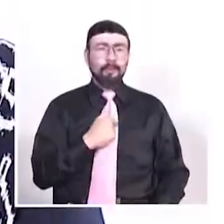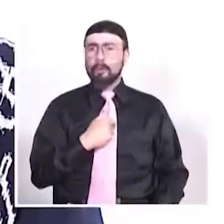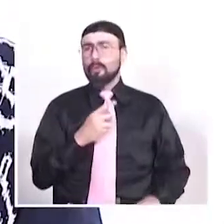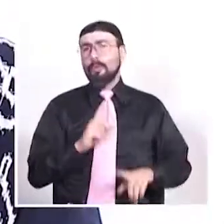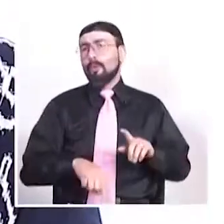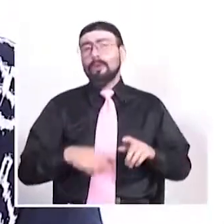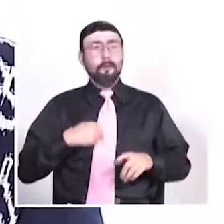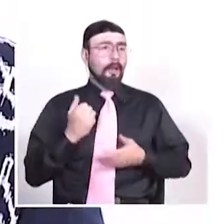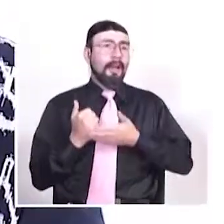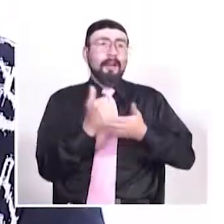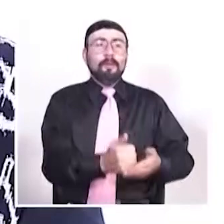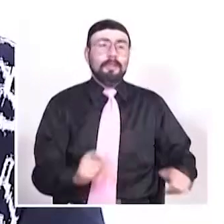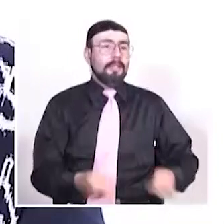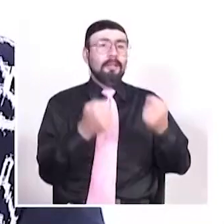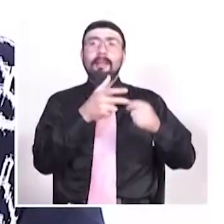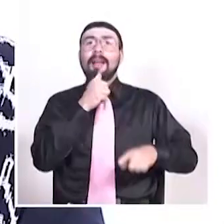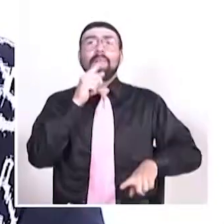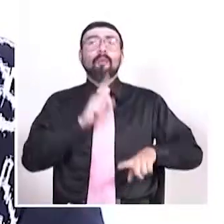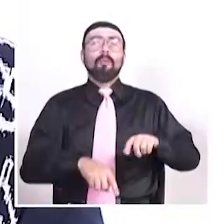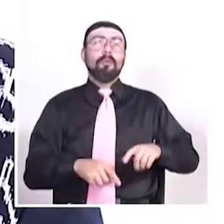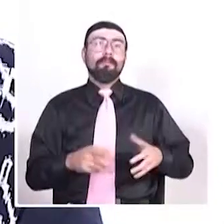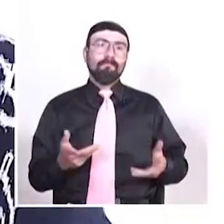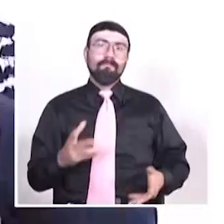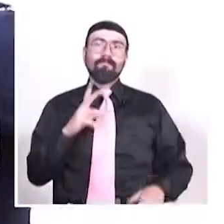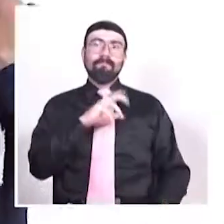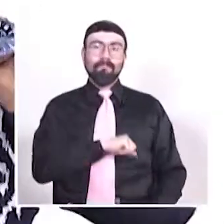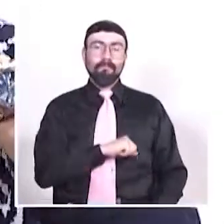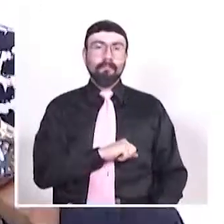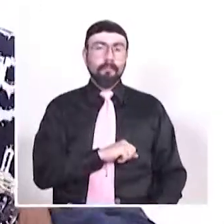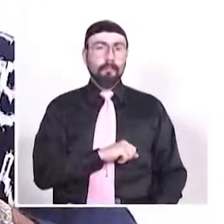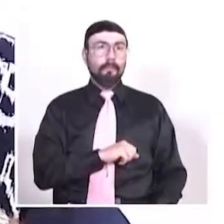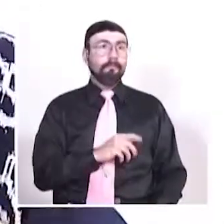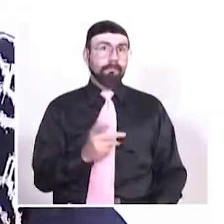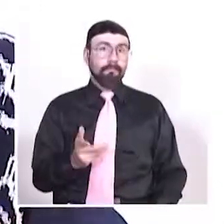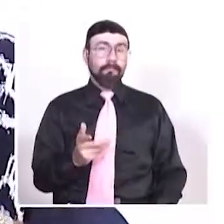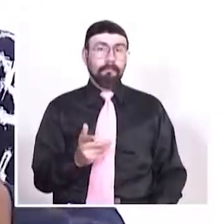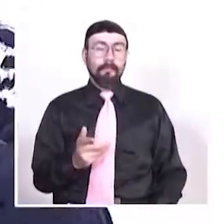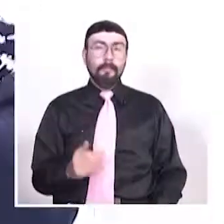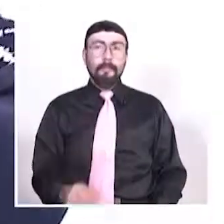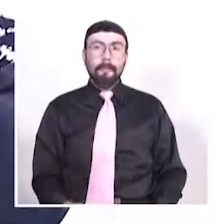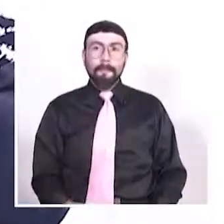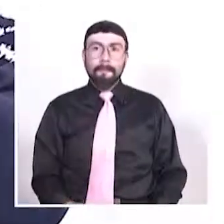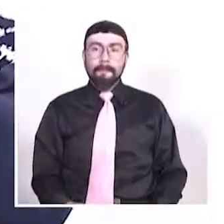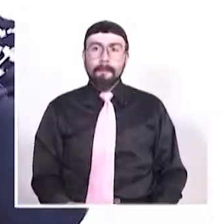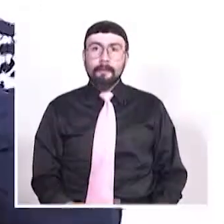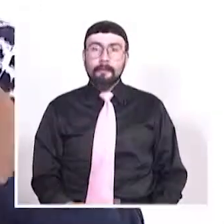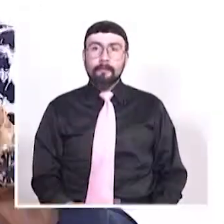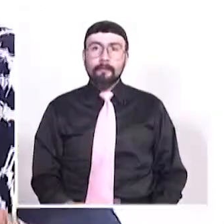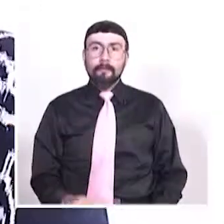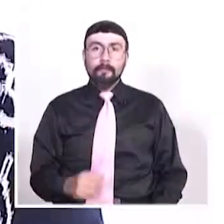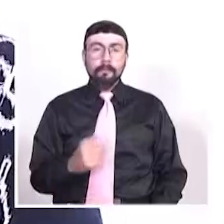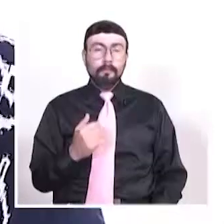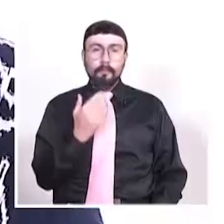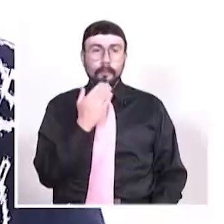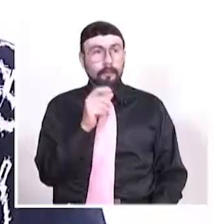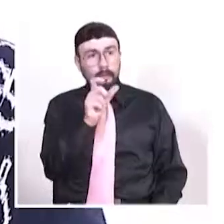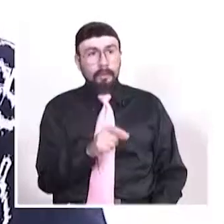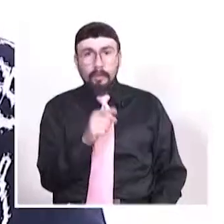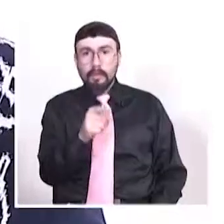un conocimiento básico para salvarle la vida a una persona o quitarle una caja de dientes que lo está obstruyendo y no lo deja